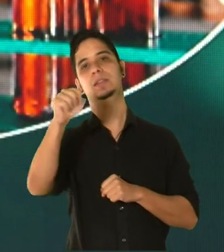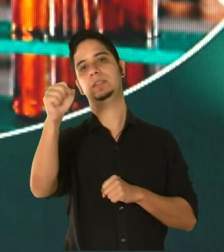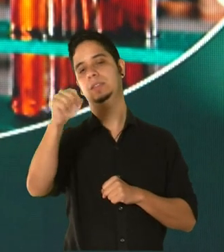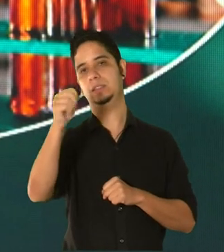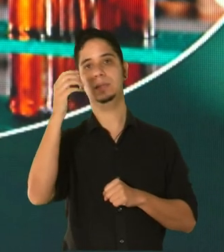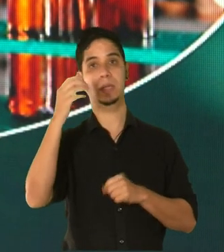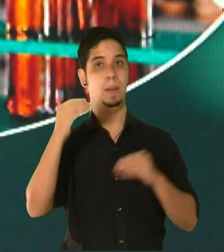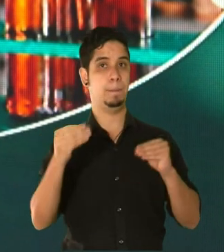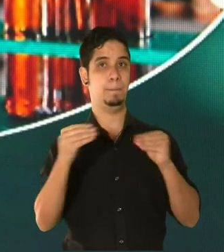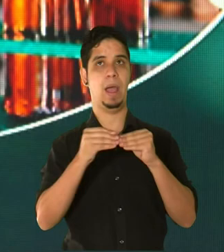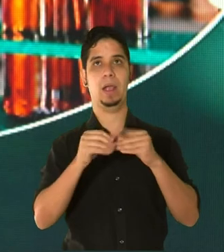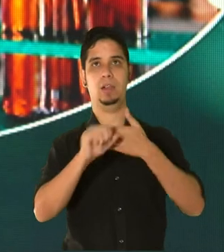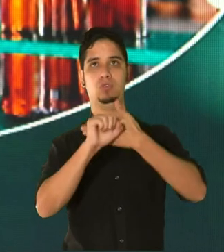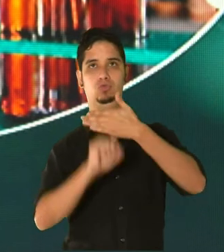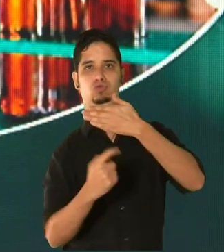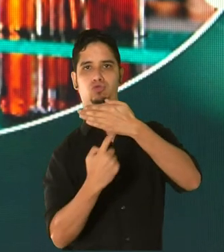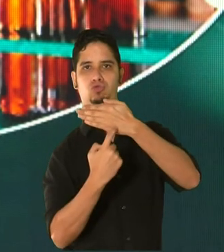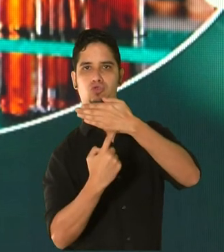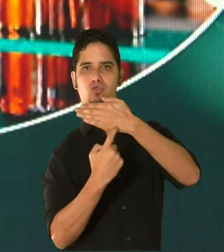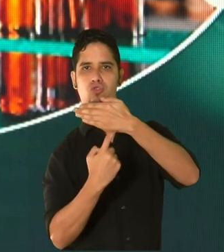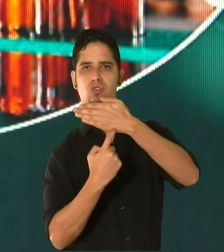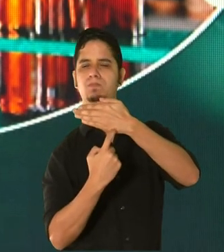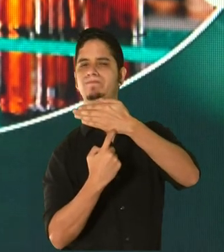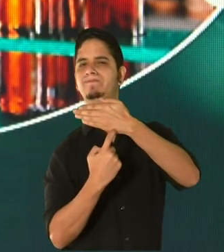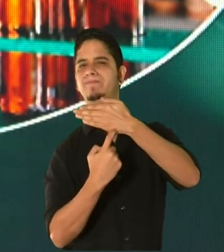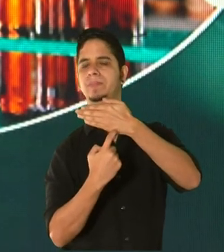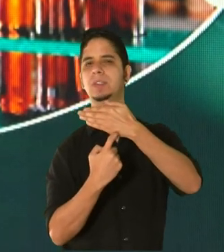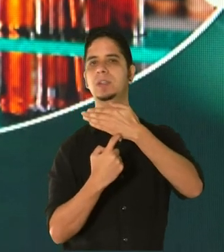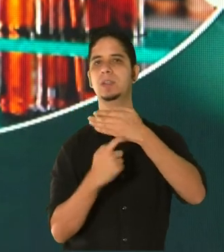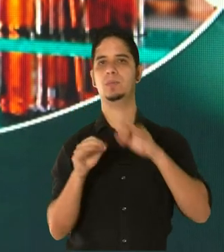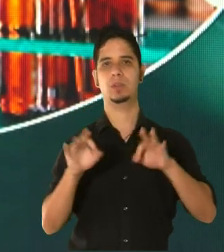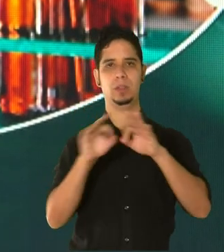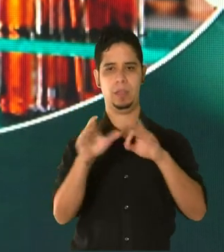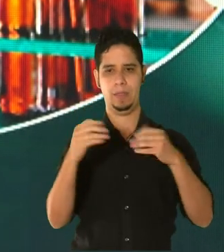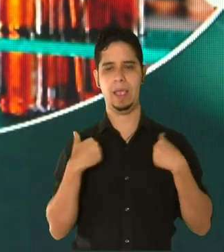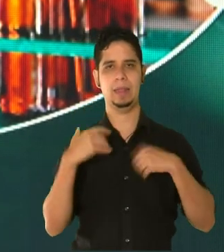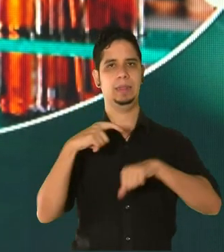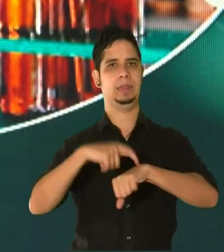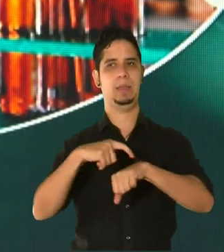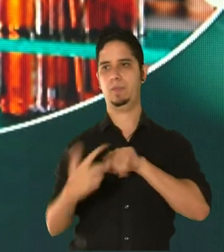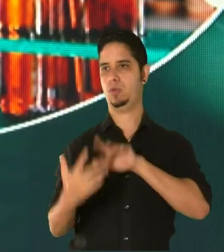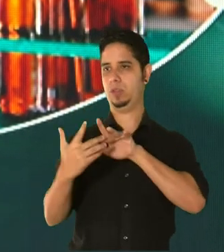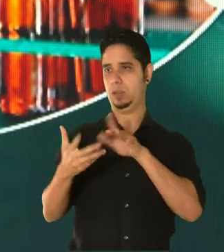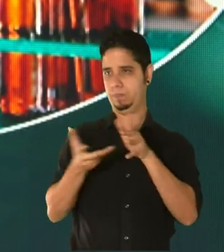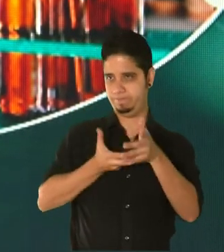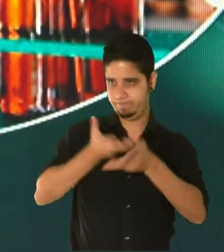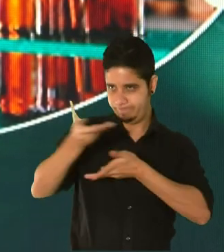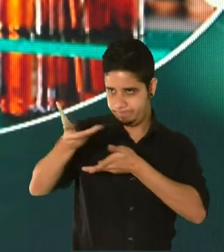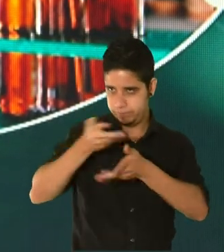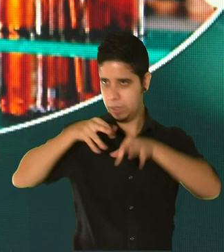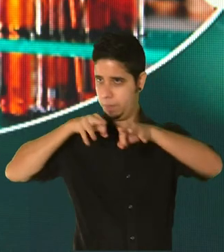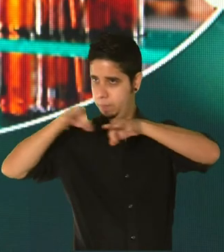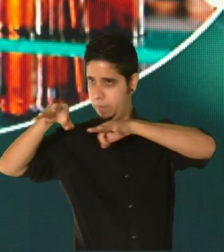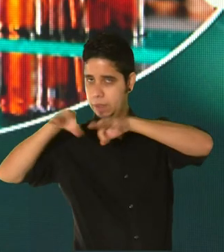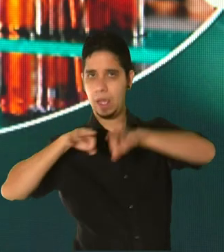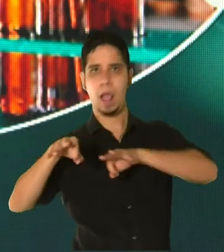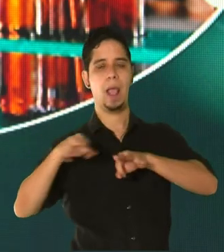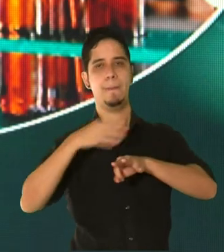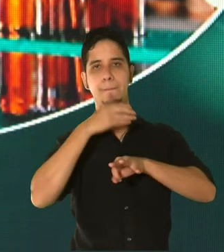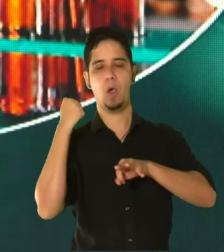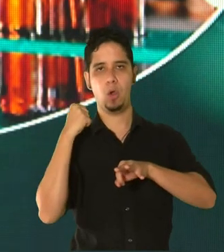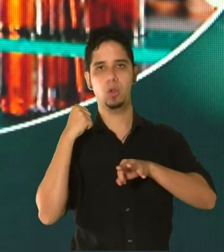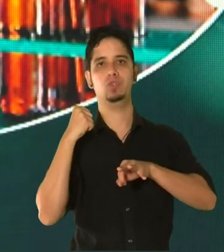uno ve el tener ese el tiempo de contacto de una conversar y así uno también puede aprender mucho más de